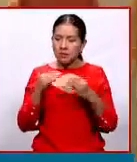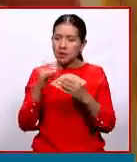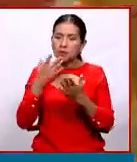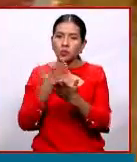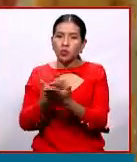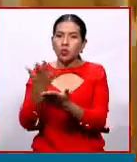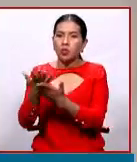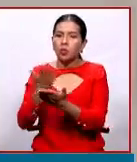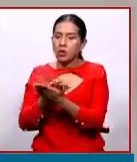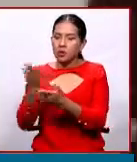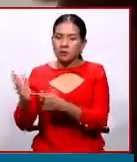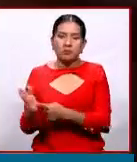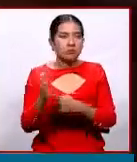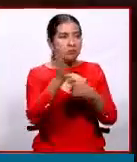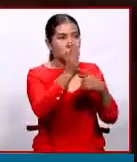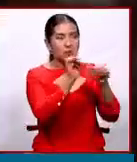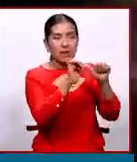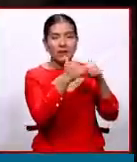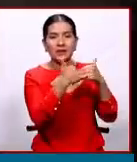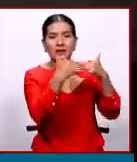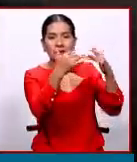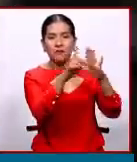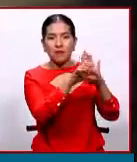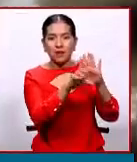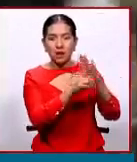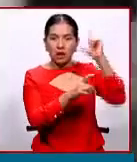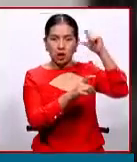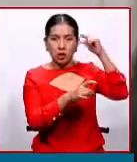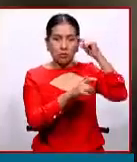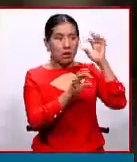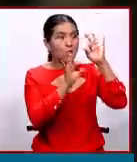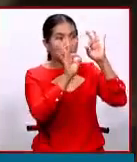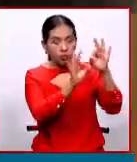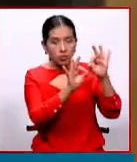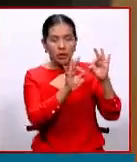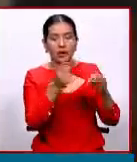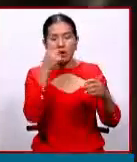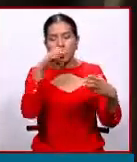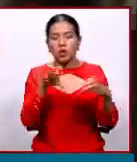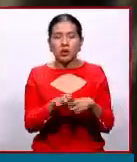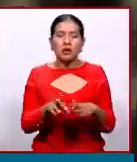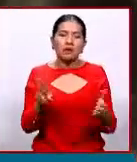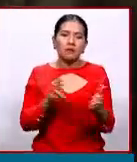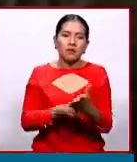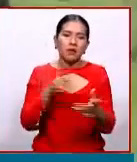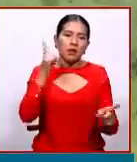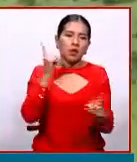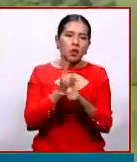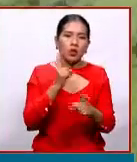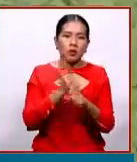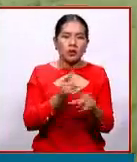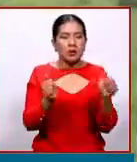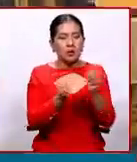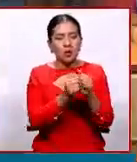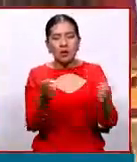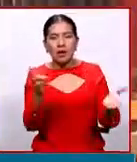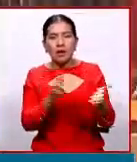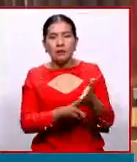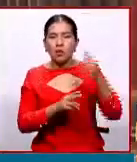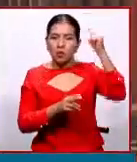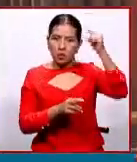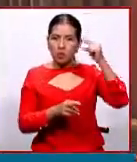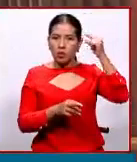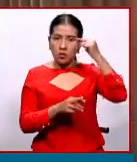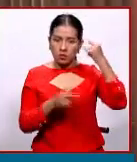para poder aprobar y poder protocolizar estos contratos. Esperamos en los siguientes meses poder contar con esa aprobación. En